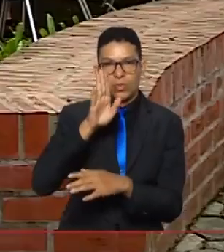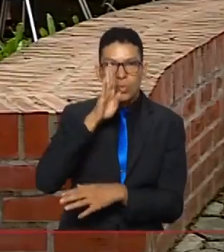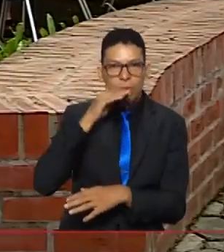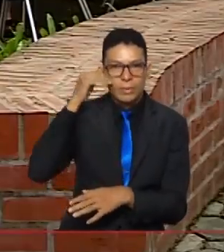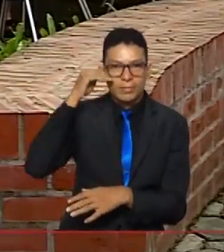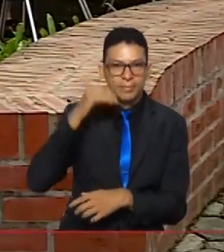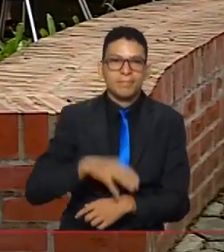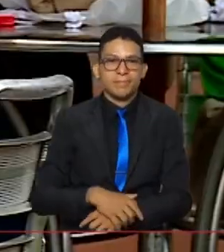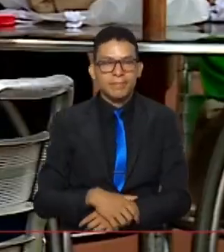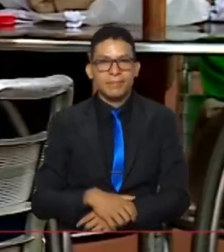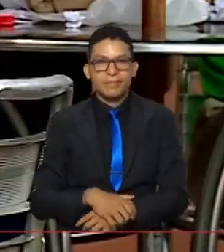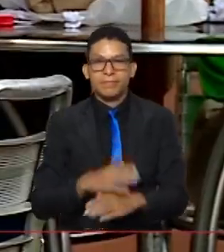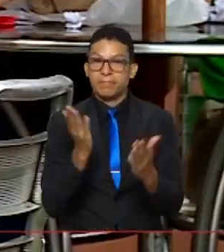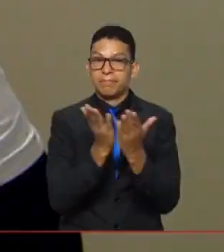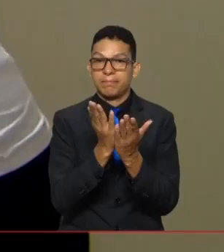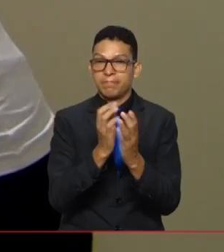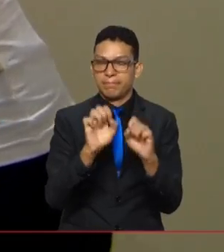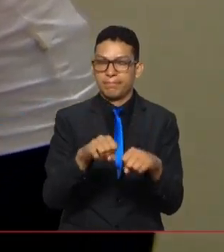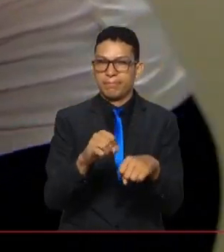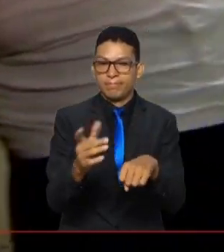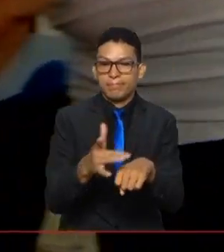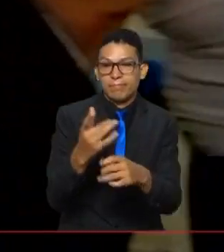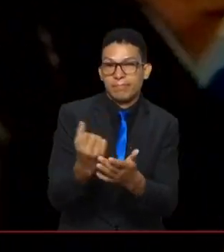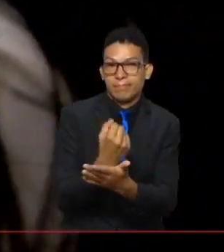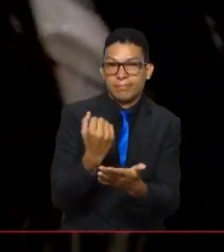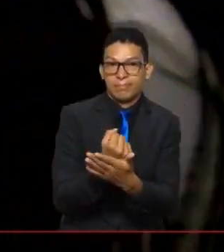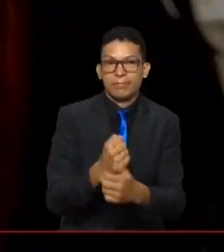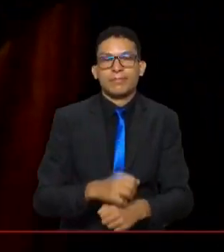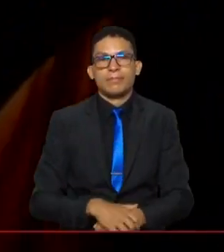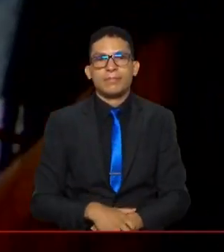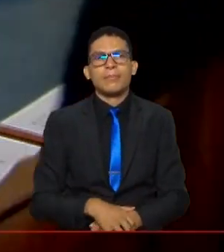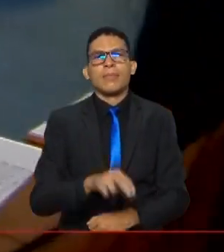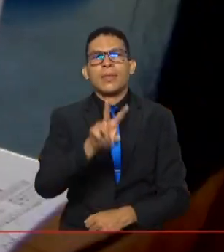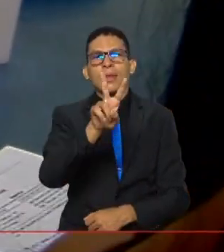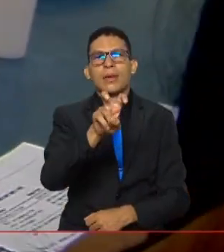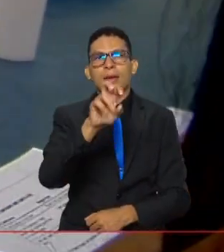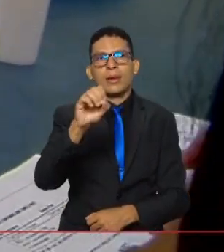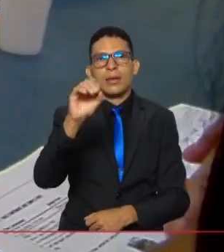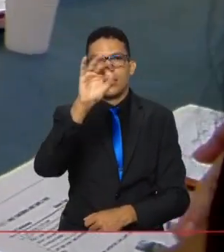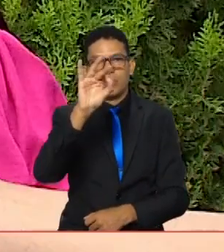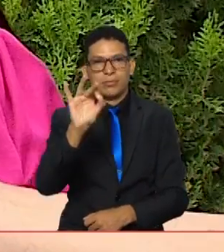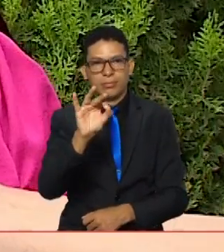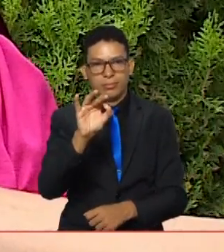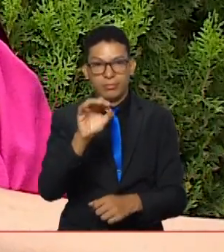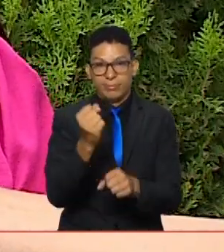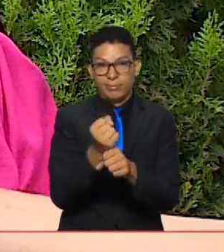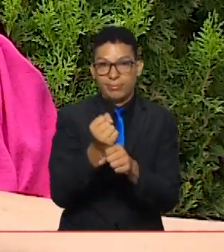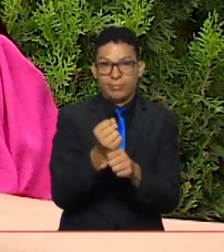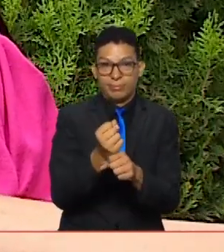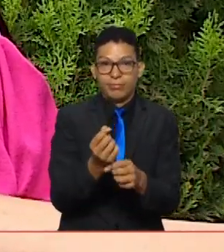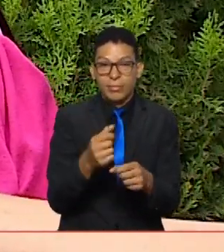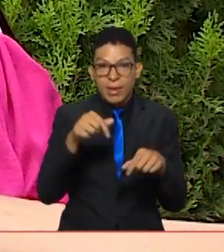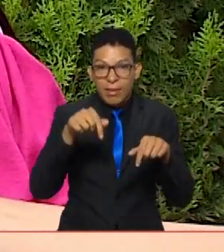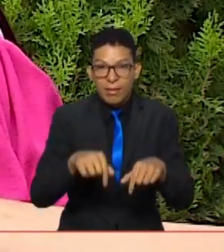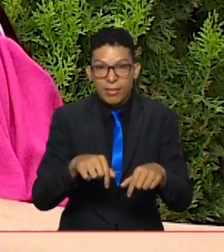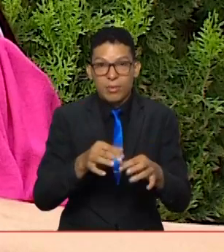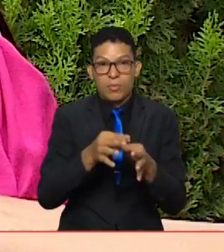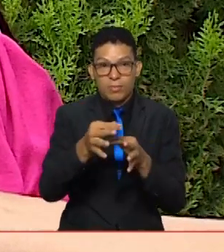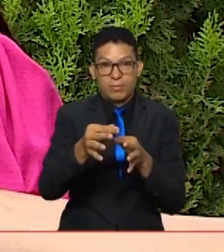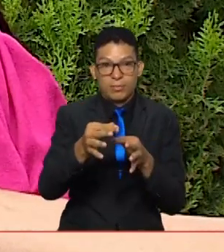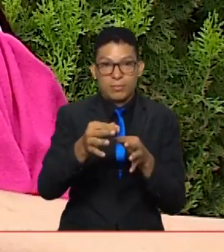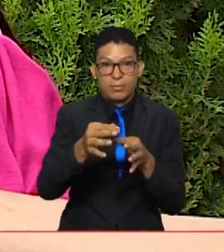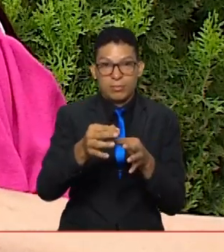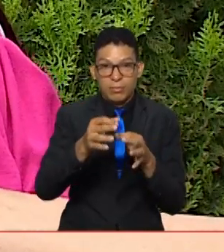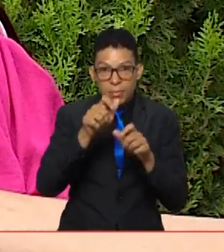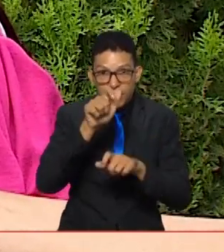Candelaria. Educación para mejorar la generación de empleo. El 70% de los empleos que se generan en nuestro municipio no son